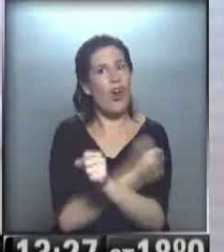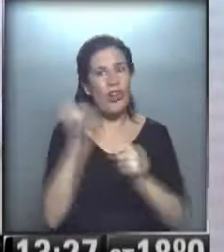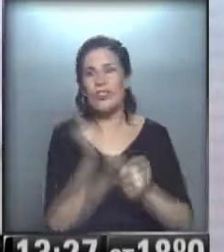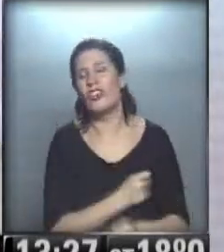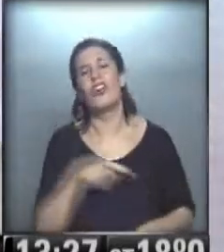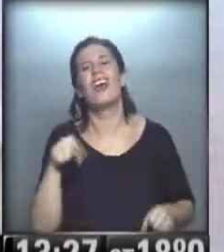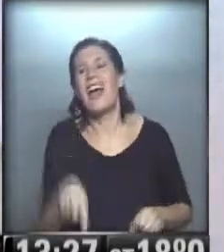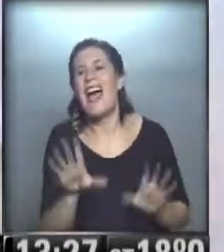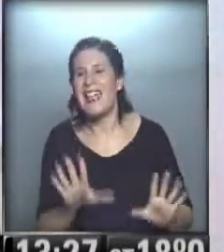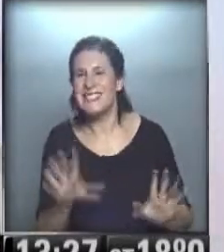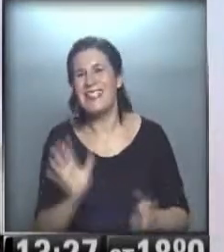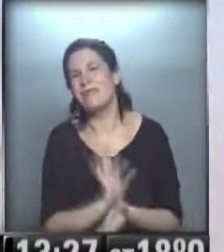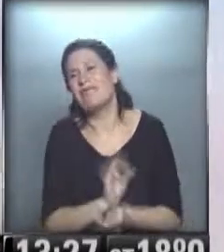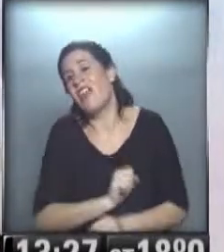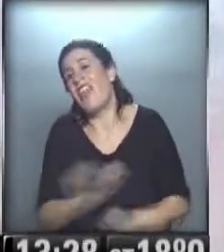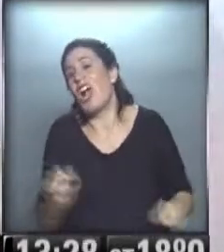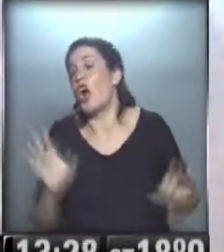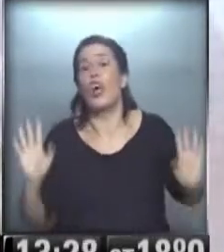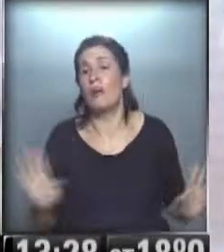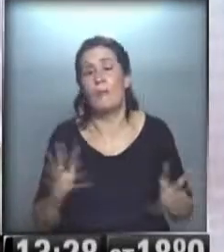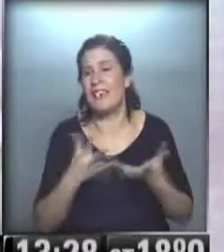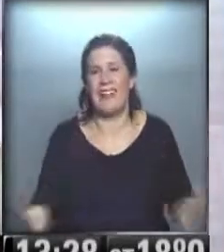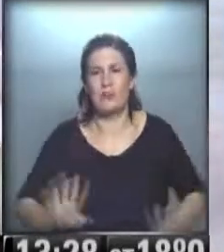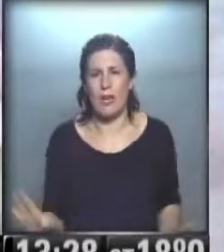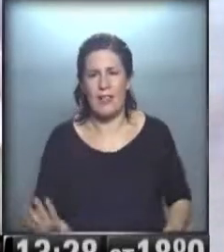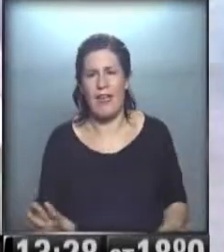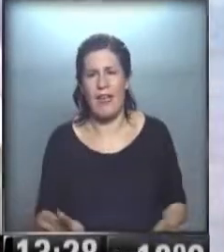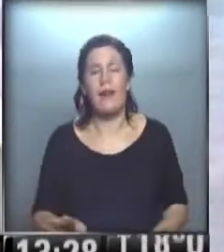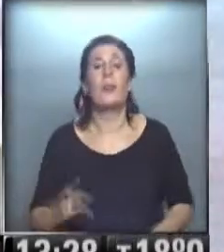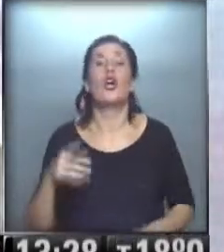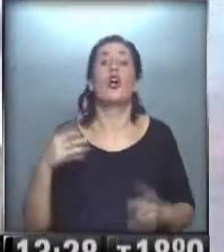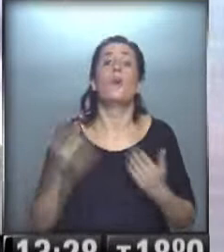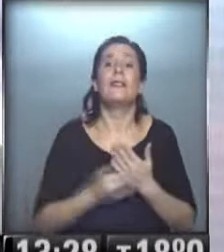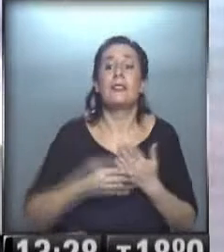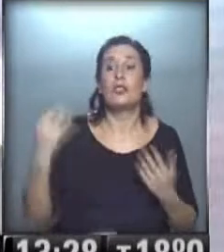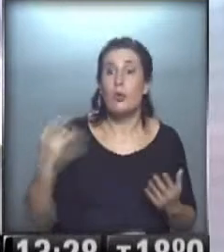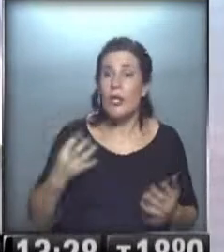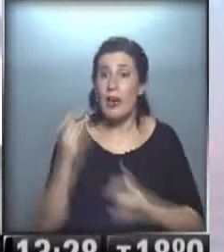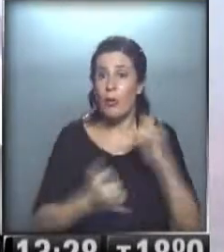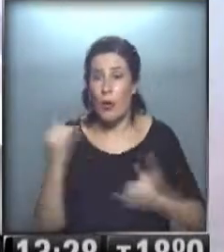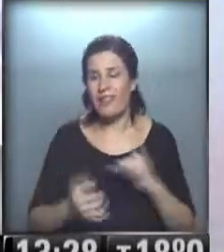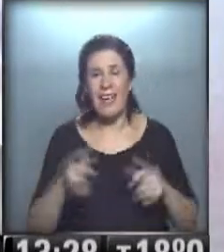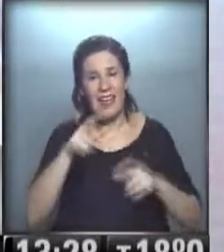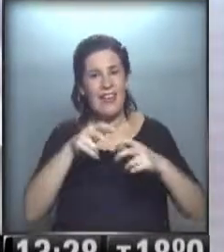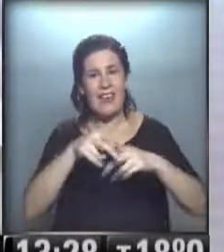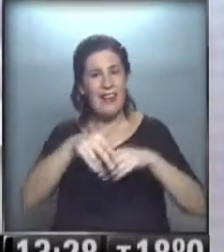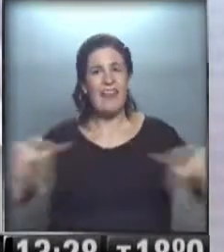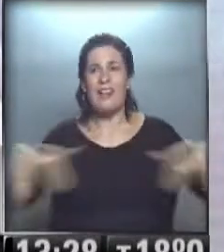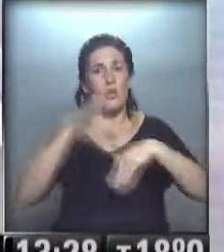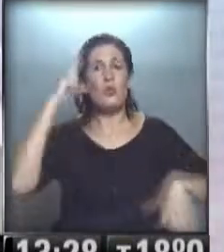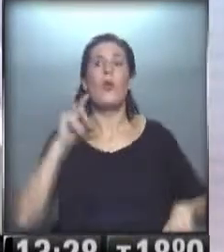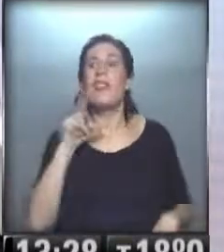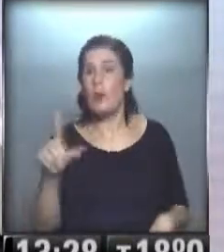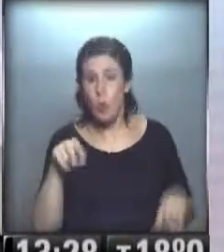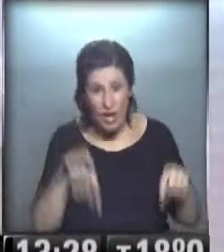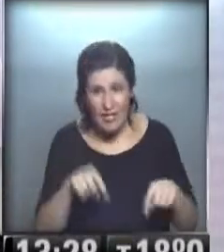bien. ¿Qué es lo que dice el Ministerio de Seguridad? Acá el problema no era la 9 de julio, sino las calles laterales. Lo vimos en alguno de los bares, en Suipacha,